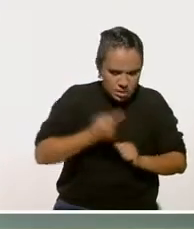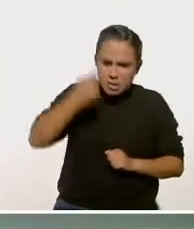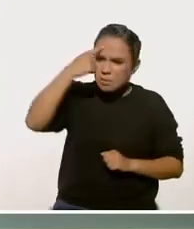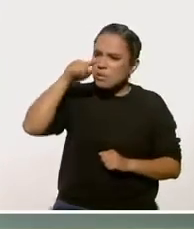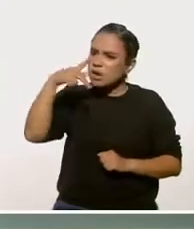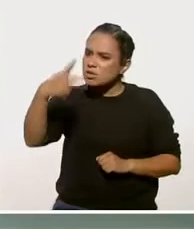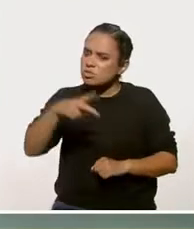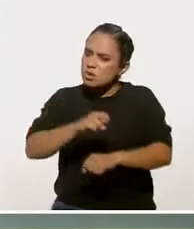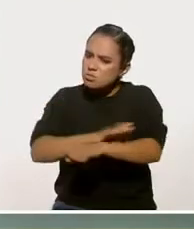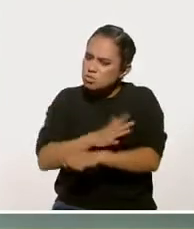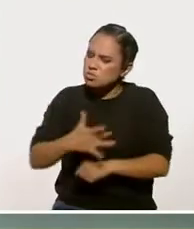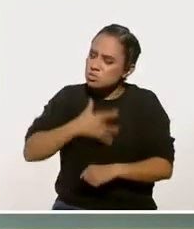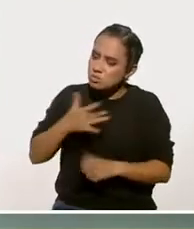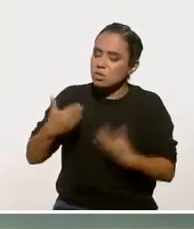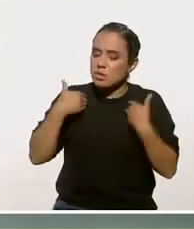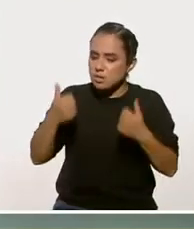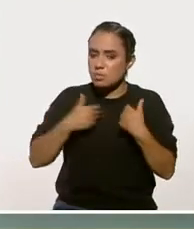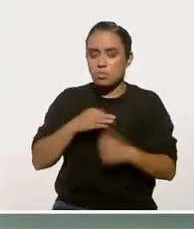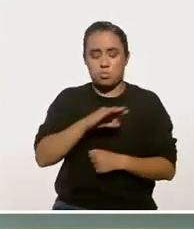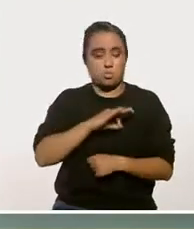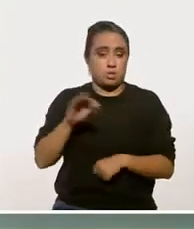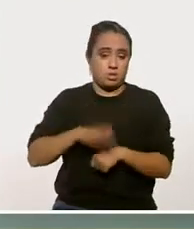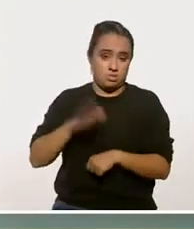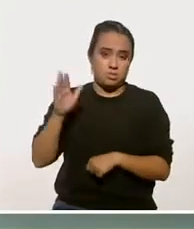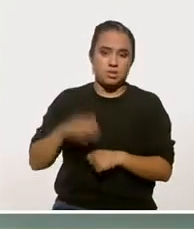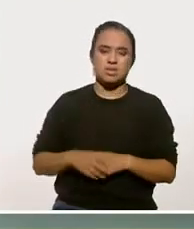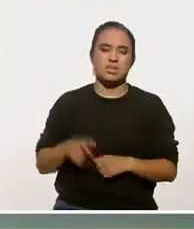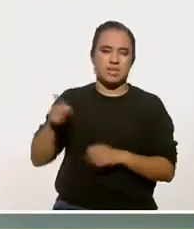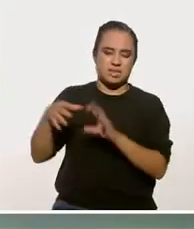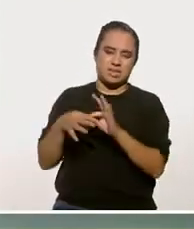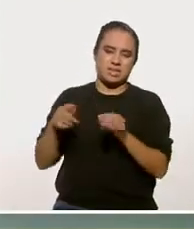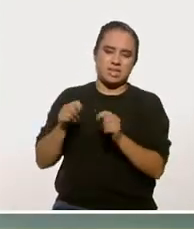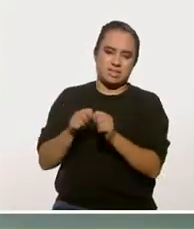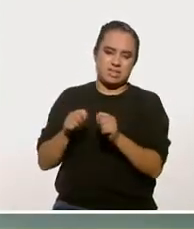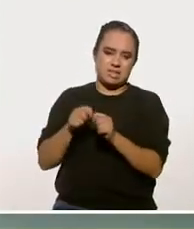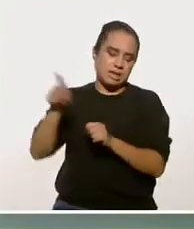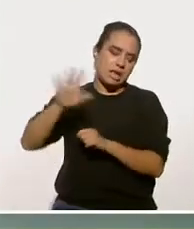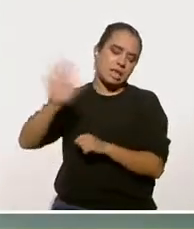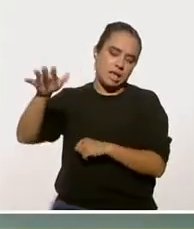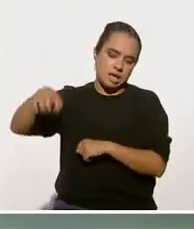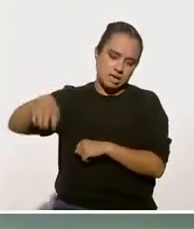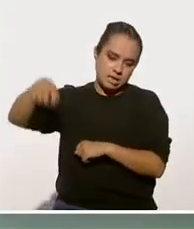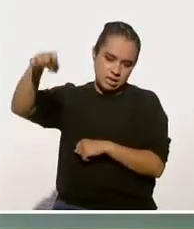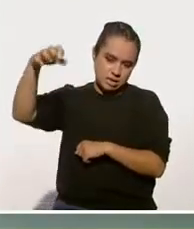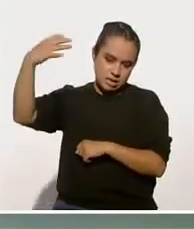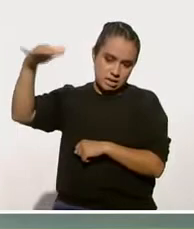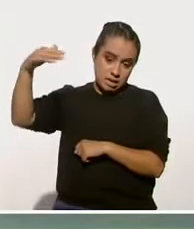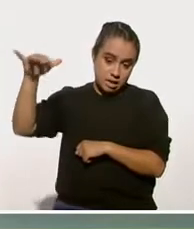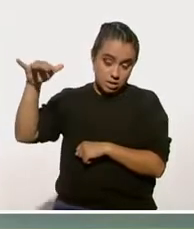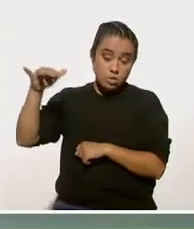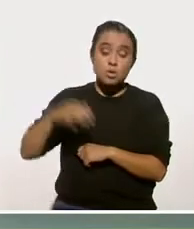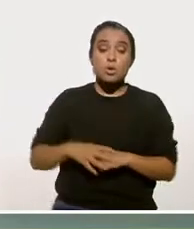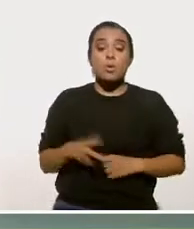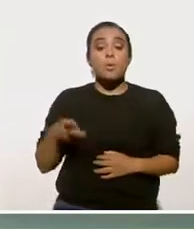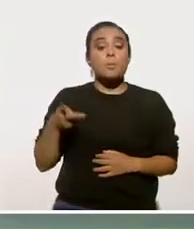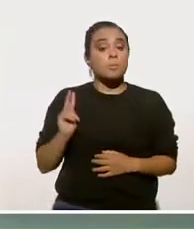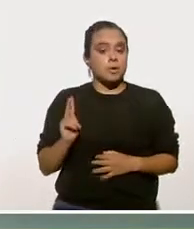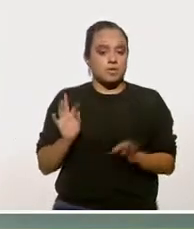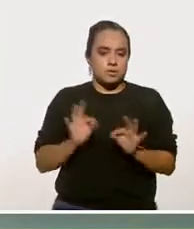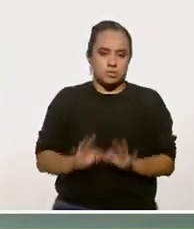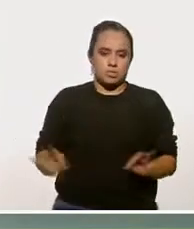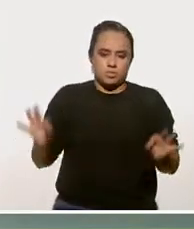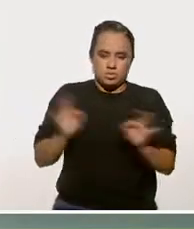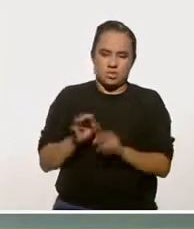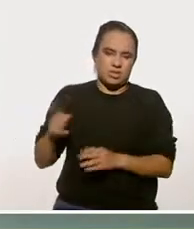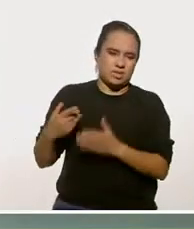reacciones, emociones y sensaciones. Claro, ella está hablando de su tía que ya es una adulta, pero qué importante, justo con